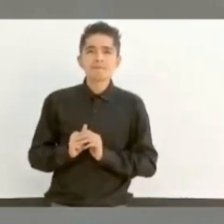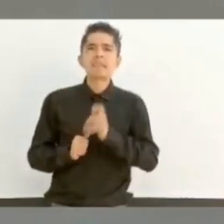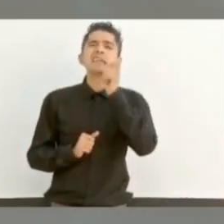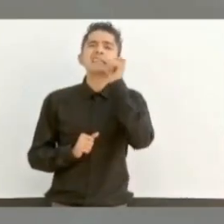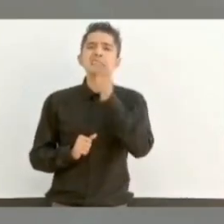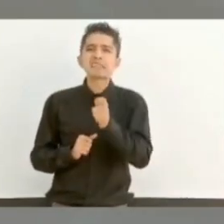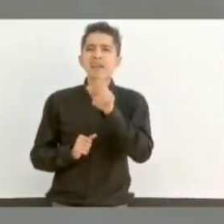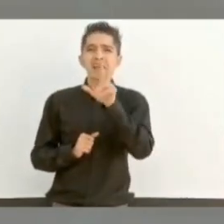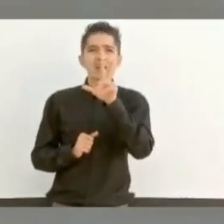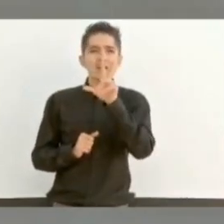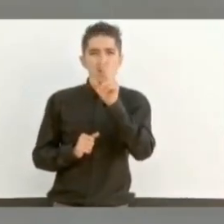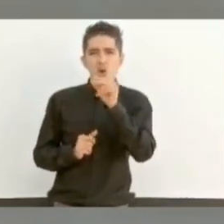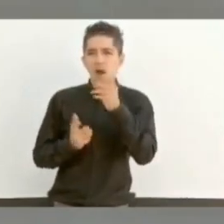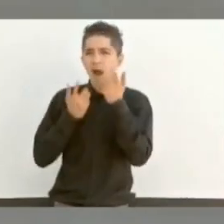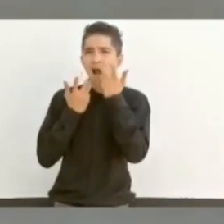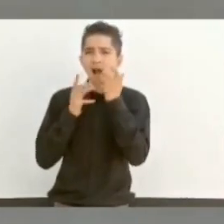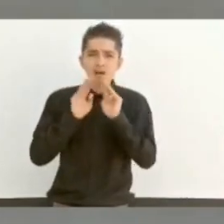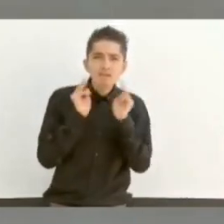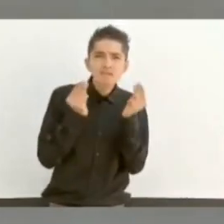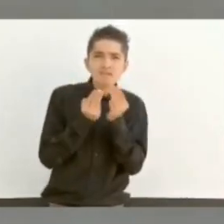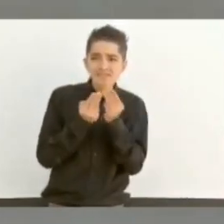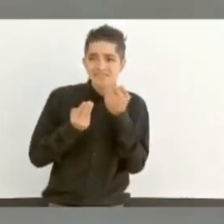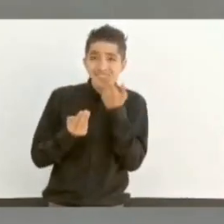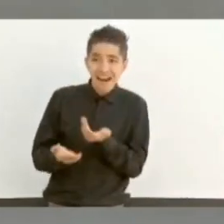sean enganchados por la delincuencia.